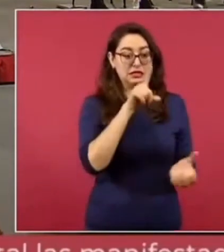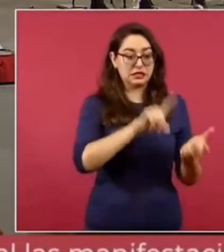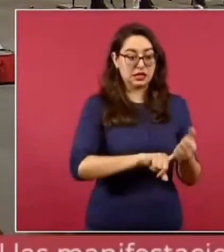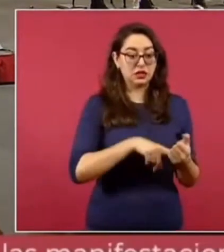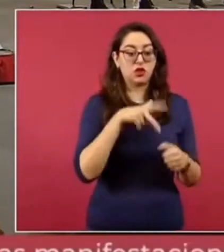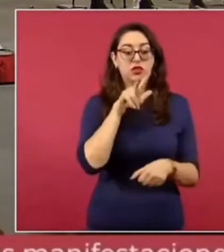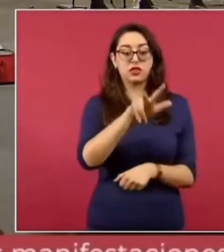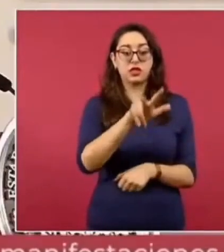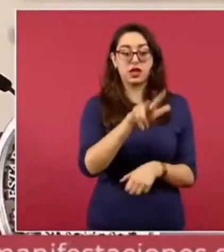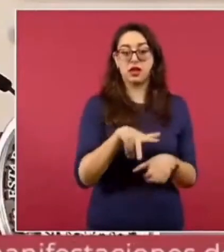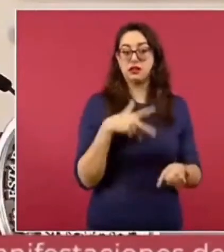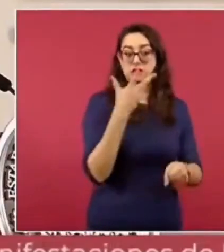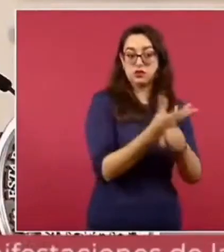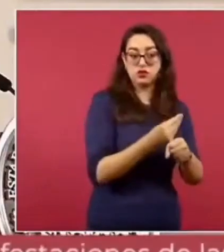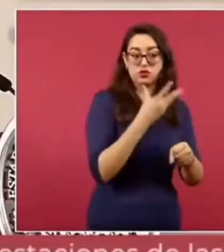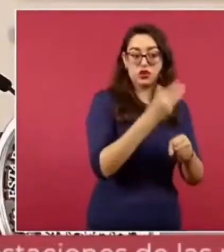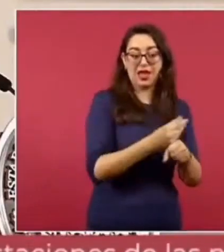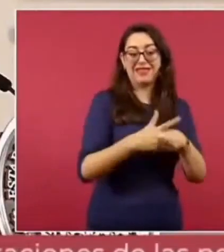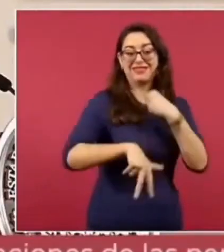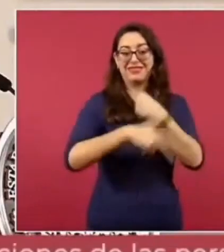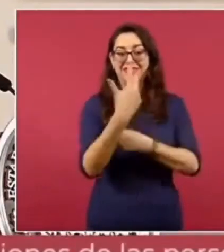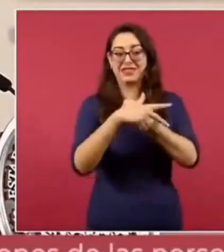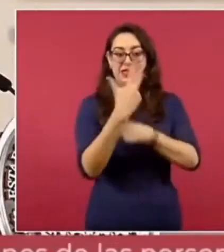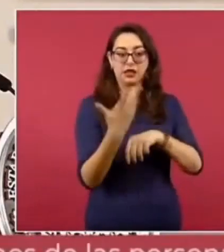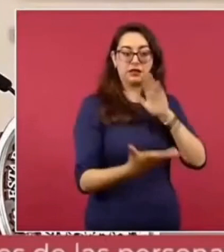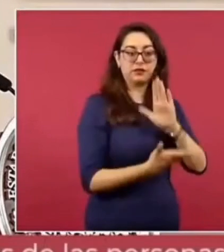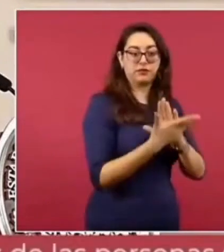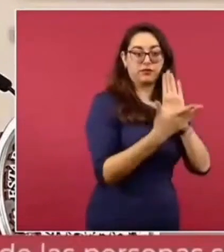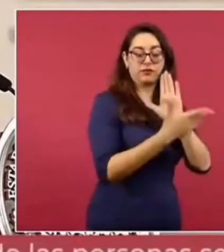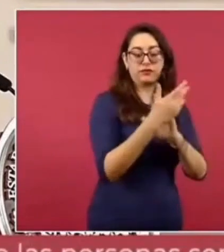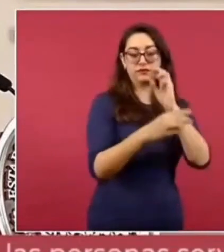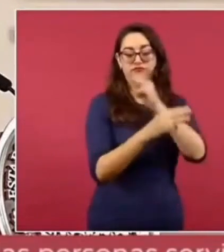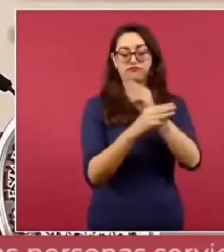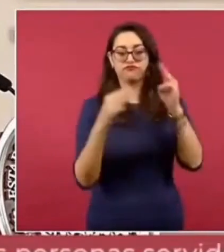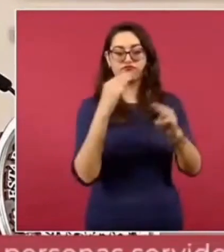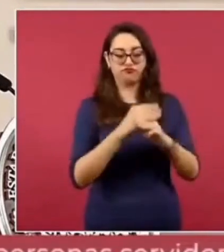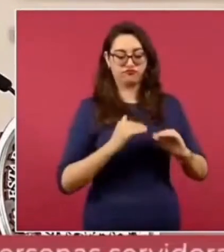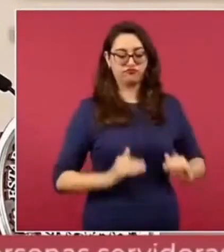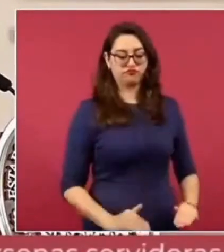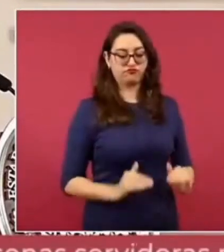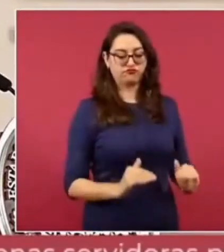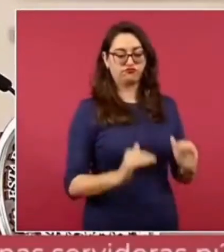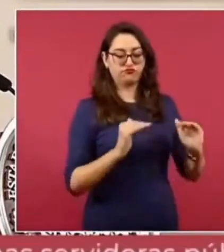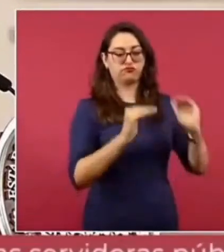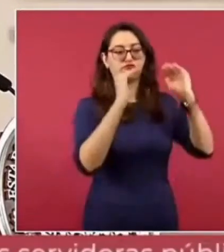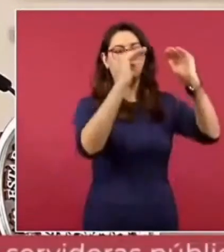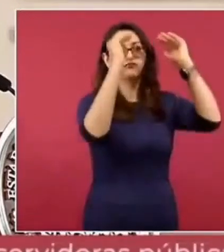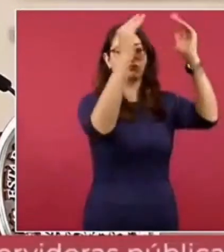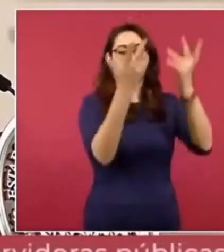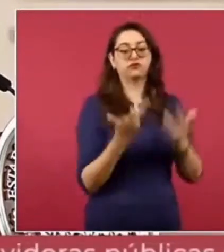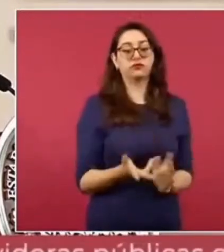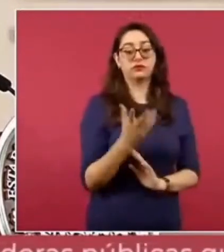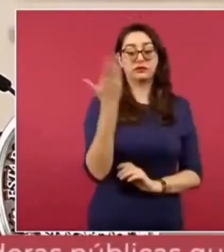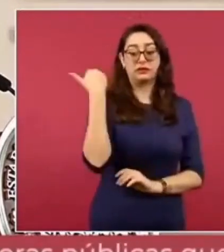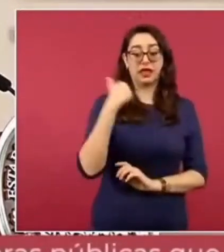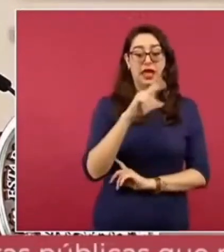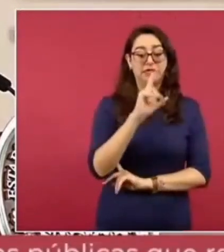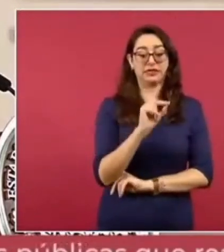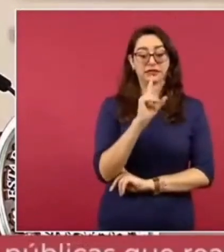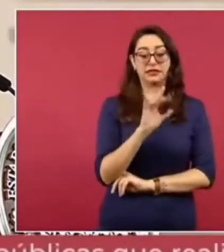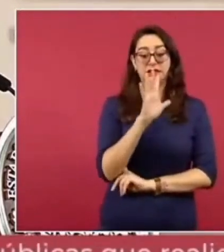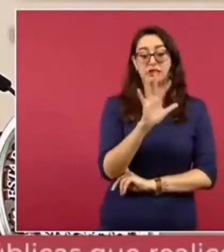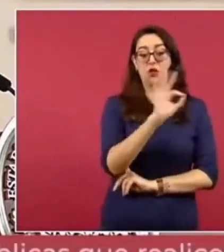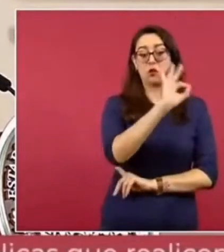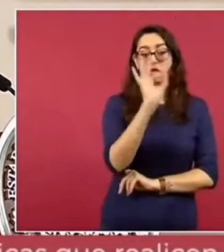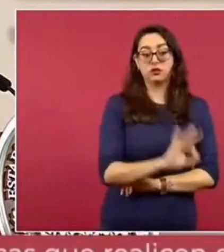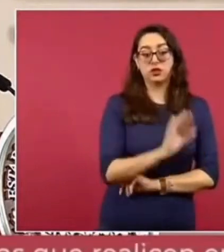de conservación, 13 en mobiliario y anaqueles y 4 ampliaciones. Esto permitió que el abasto pase en Nayarit de 35 al